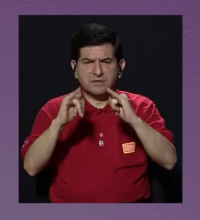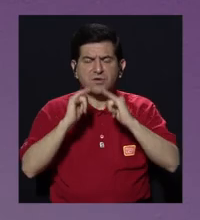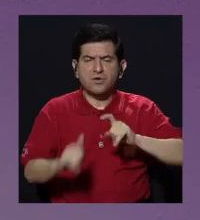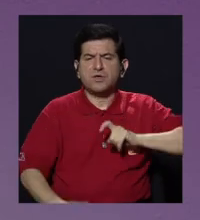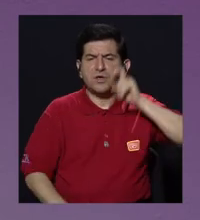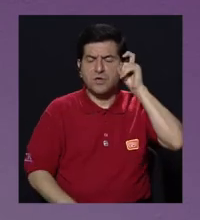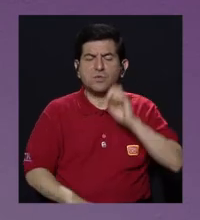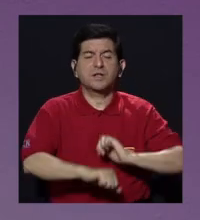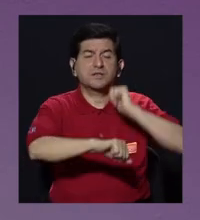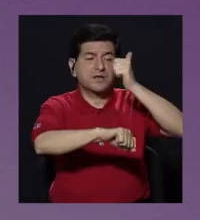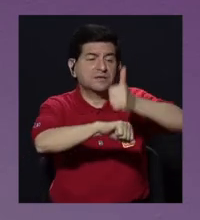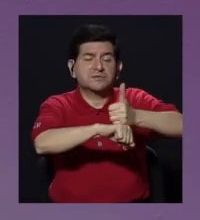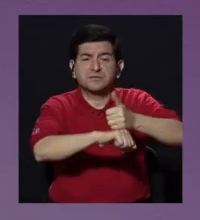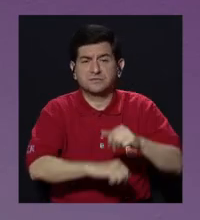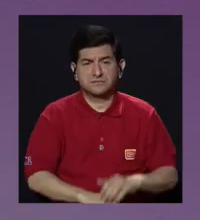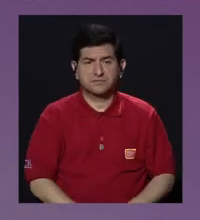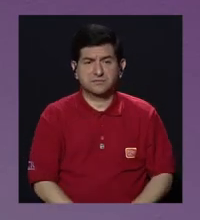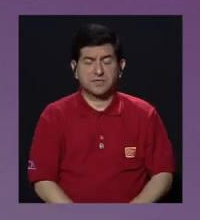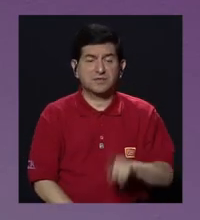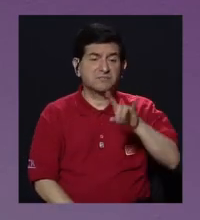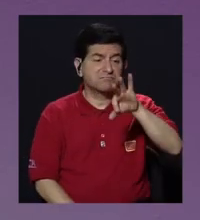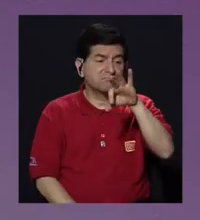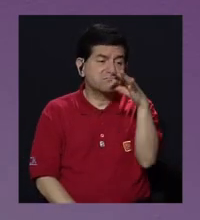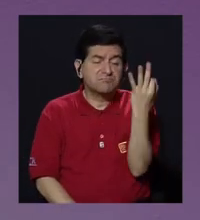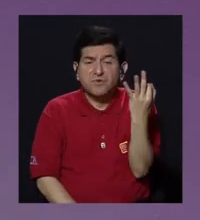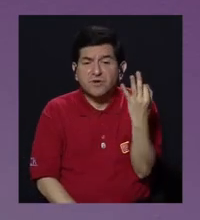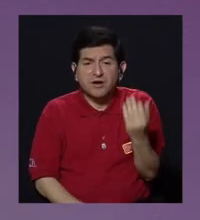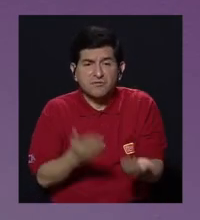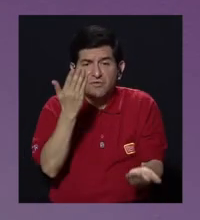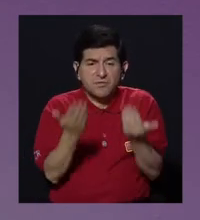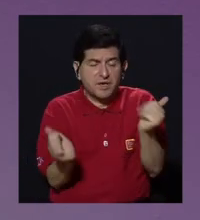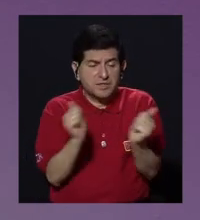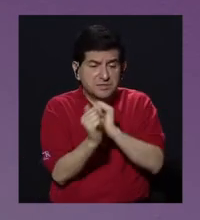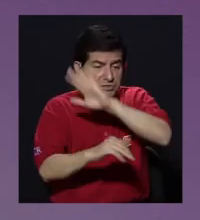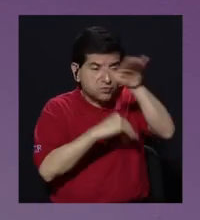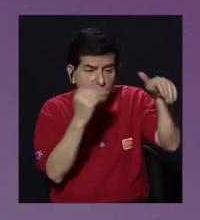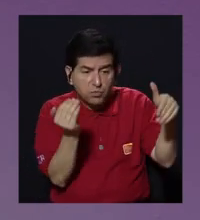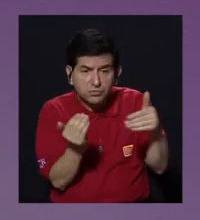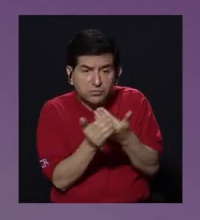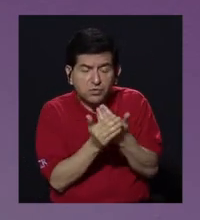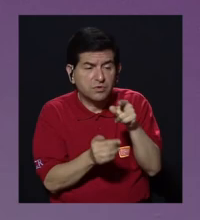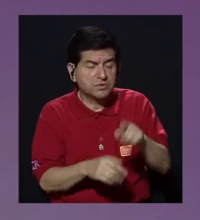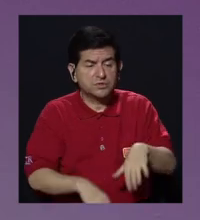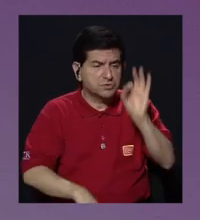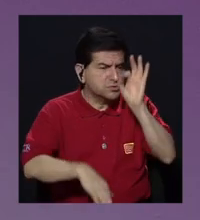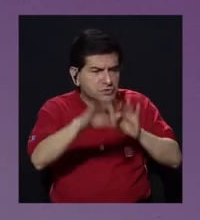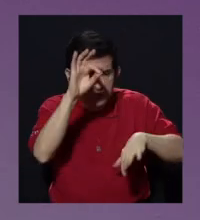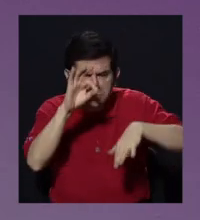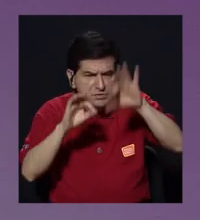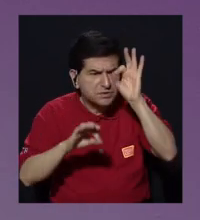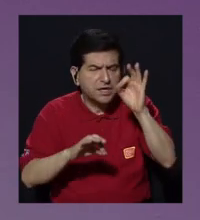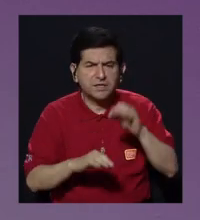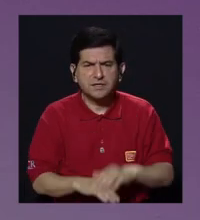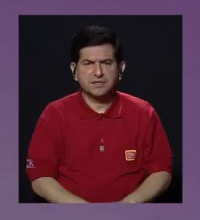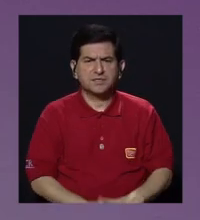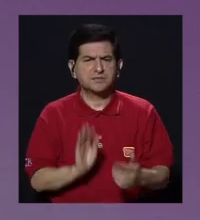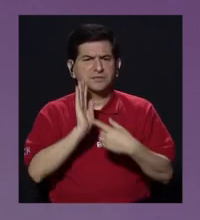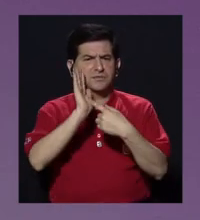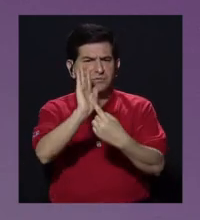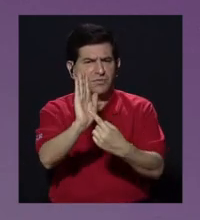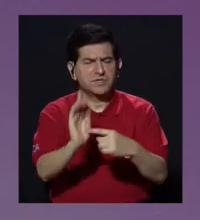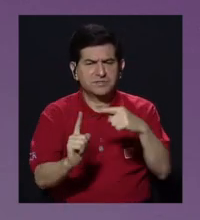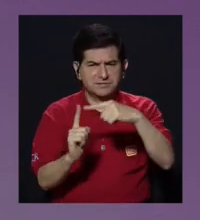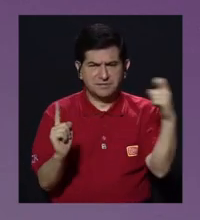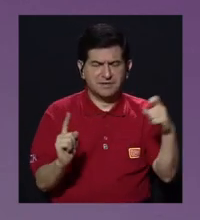algún momento se implementó, que de algún modo, con todos estos hallazgos que de algún modo nos presentan desde